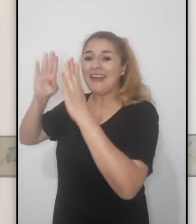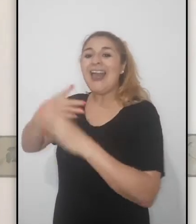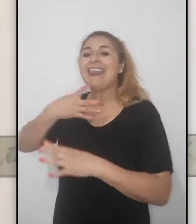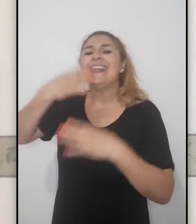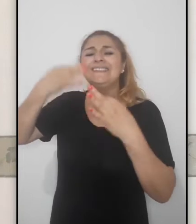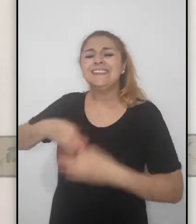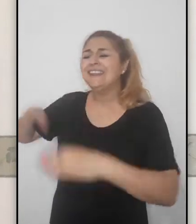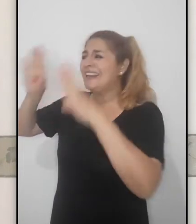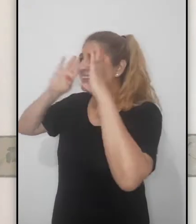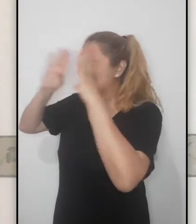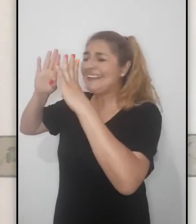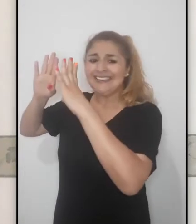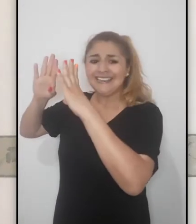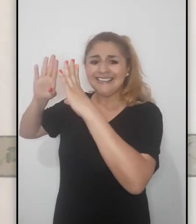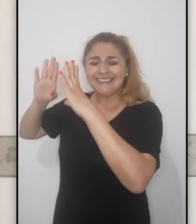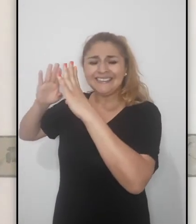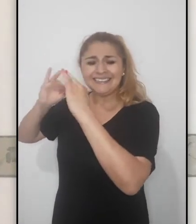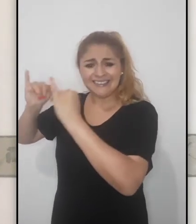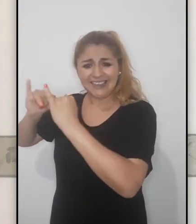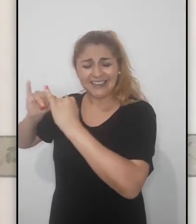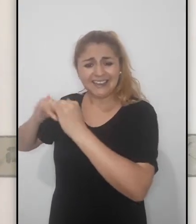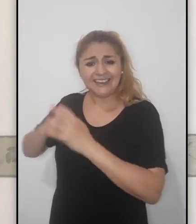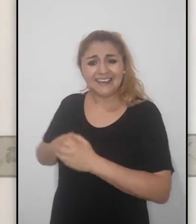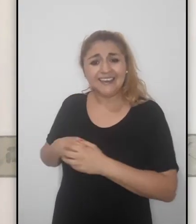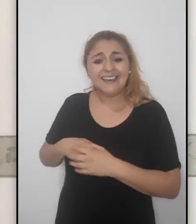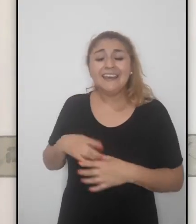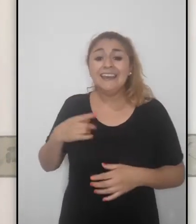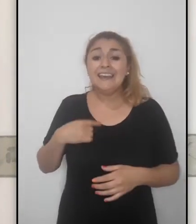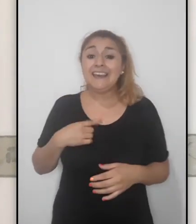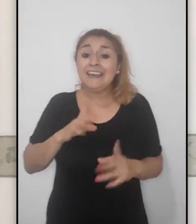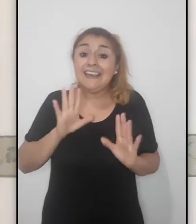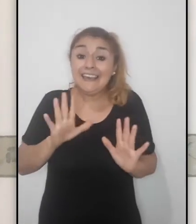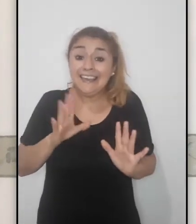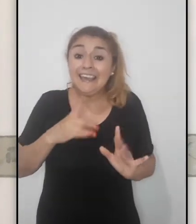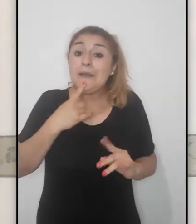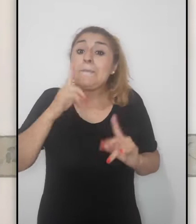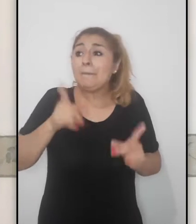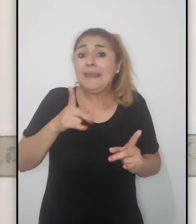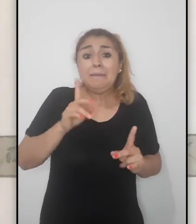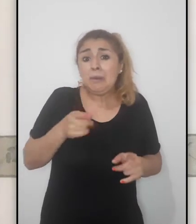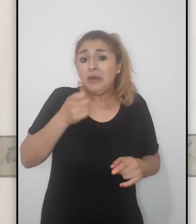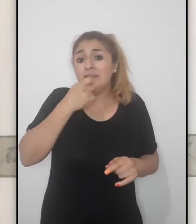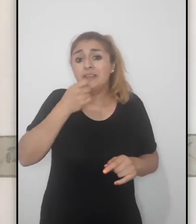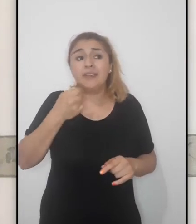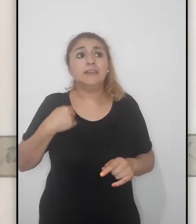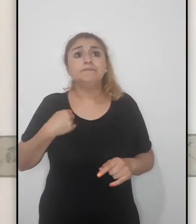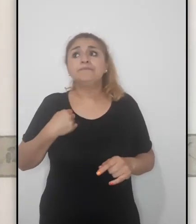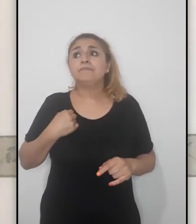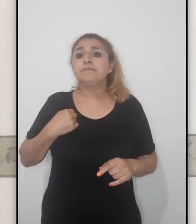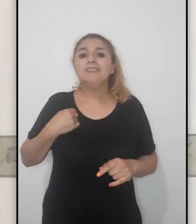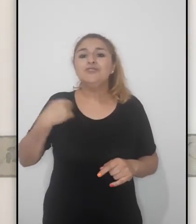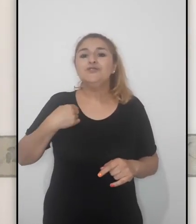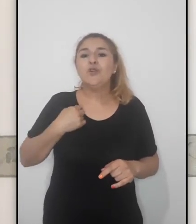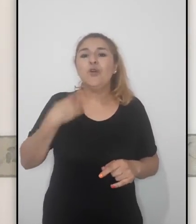en el fundamento fundamento donde no nos vamos a equivocar porque solo depende de nuestras decisiones y